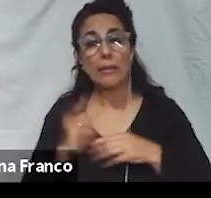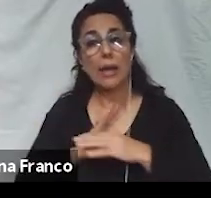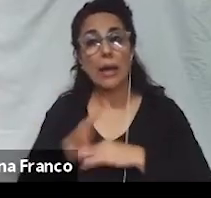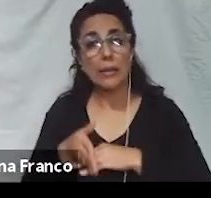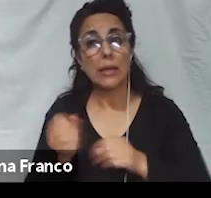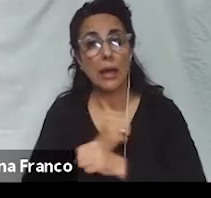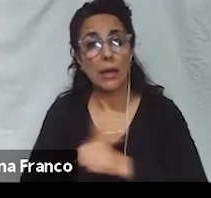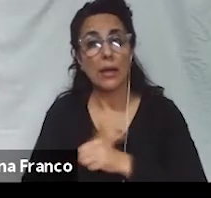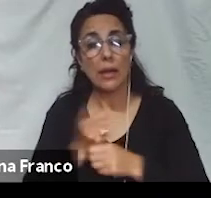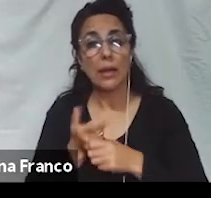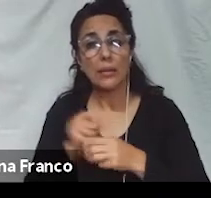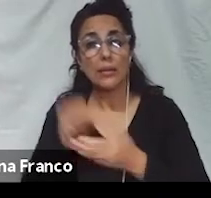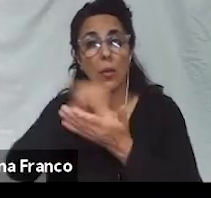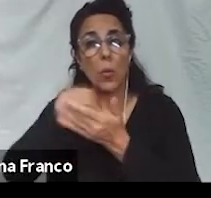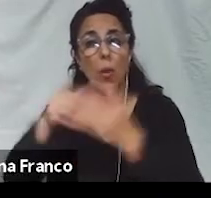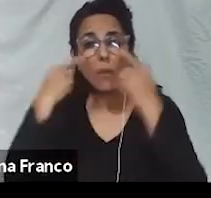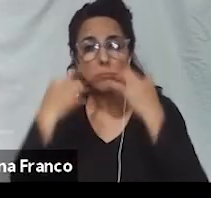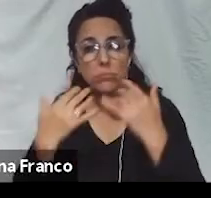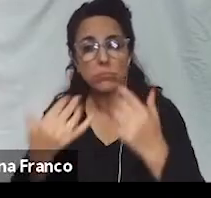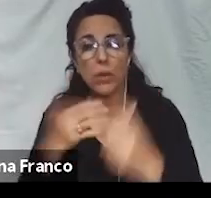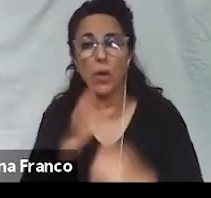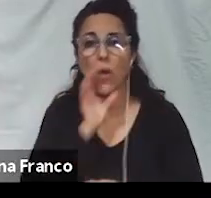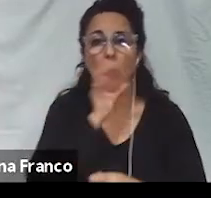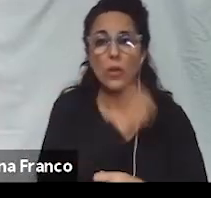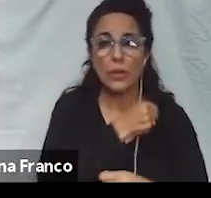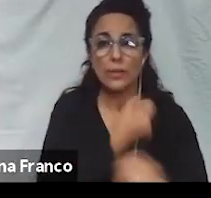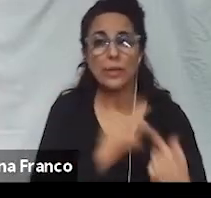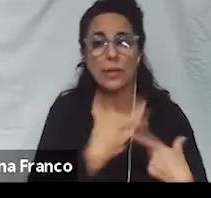para acceder y probar el sitio, digamos que te dé un usuario, una